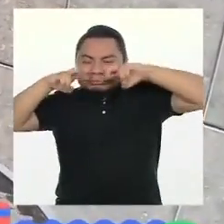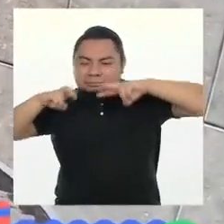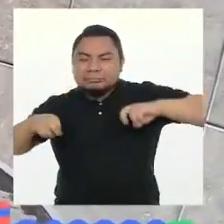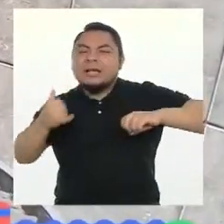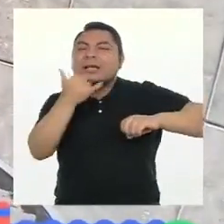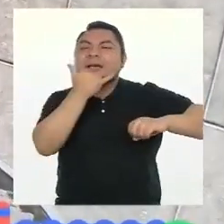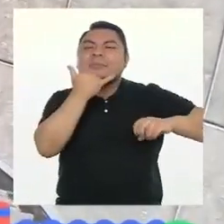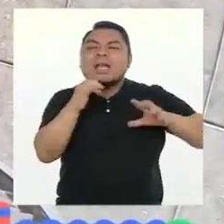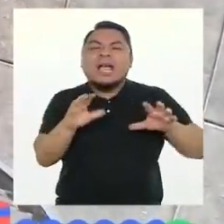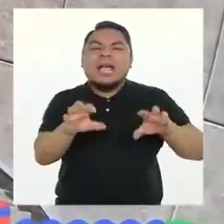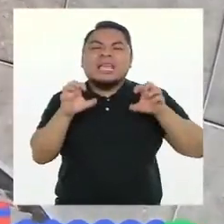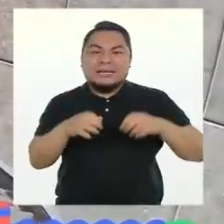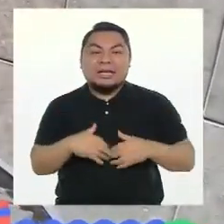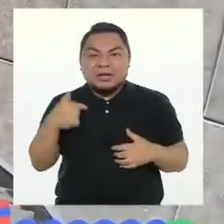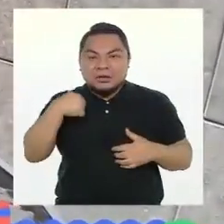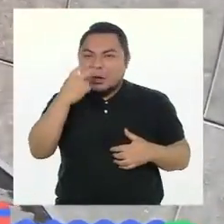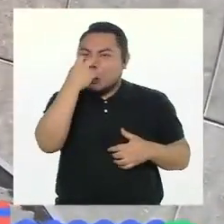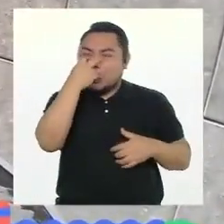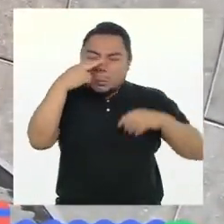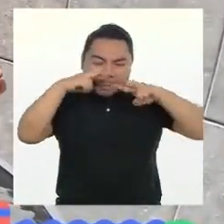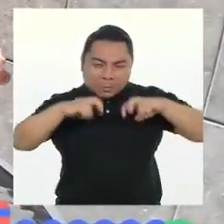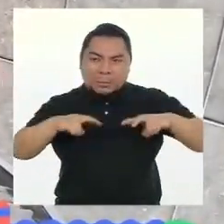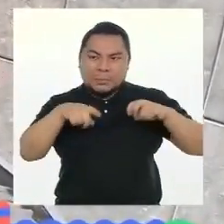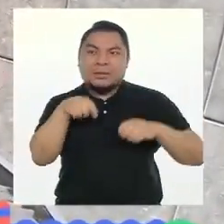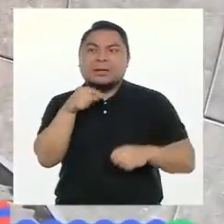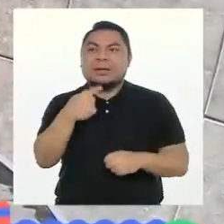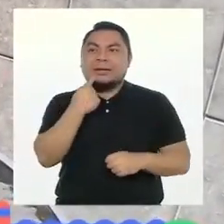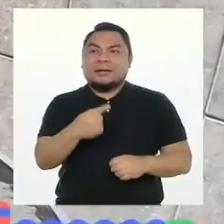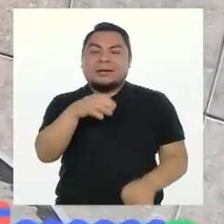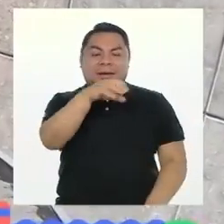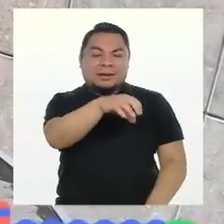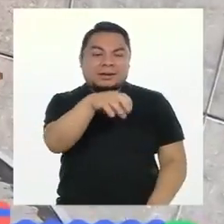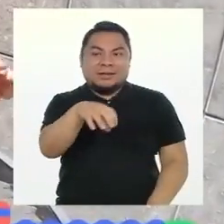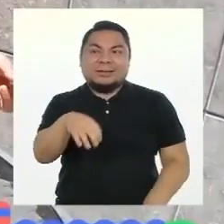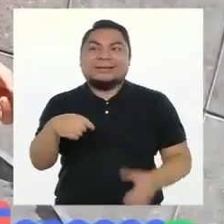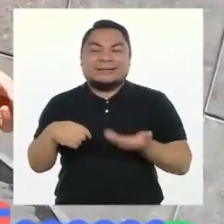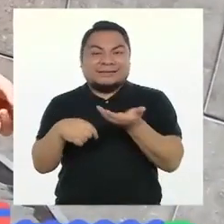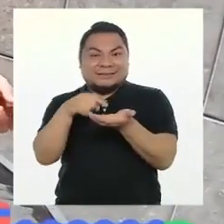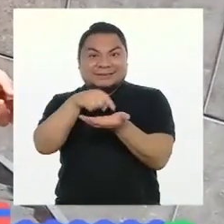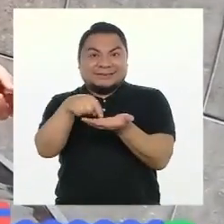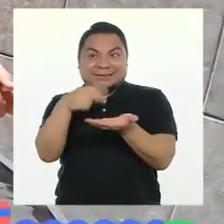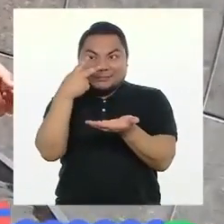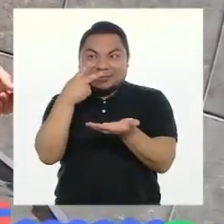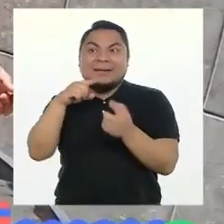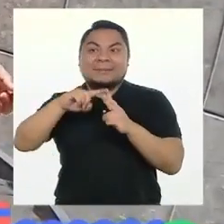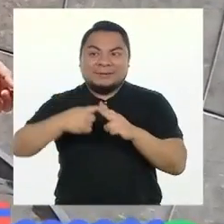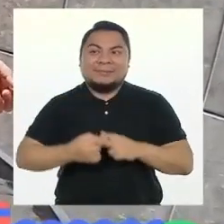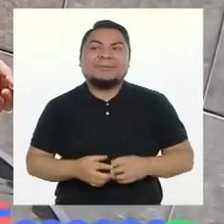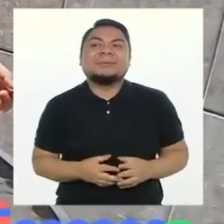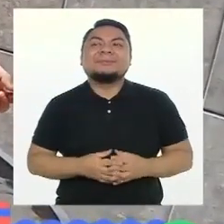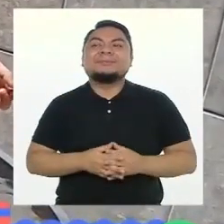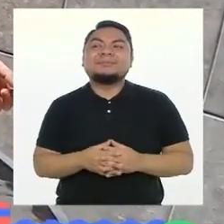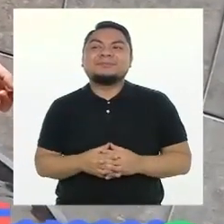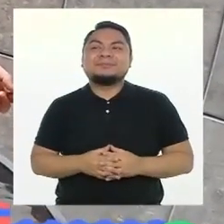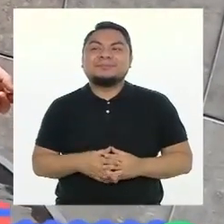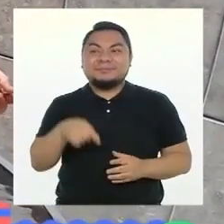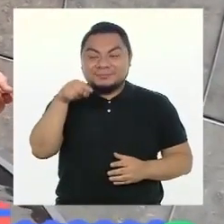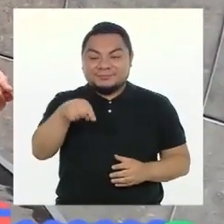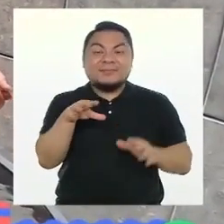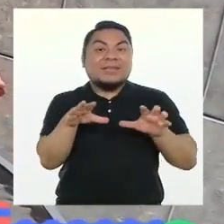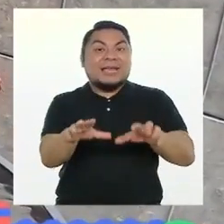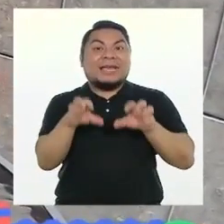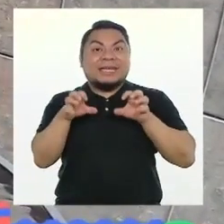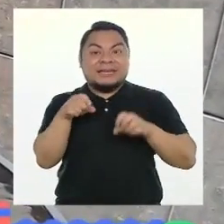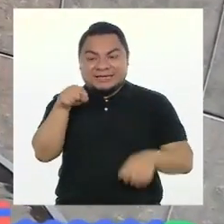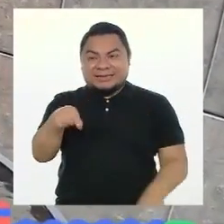los hielos? Este experimento tiene el hielo juntos con sus papás. Empecemos. Este